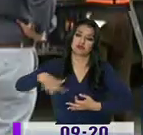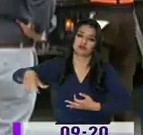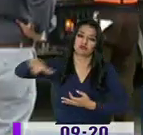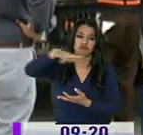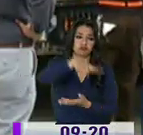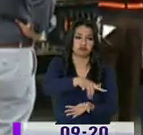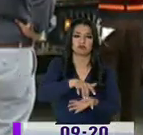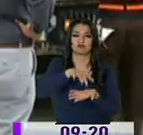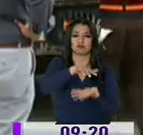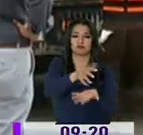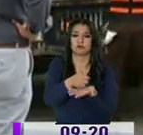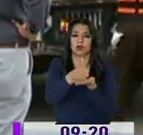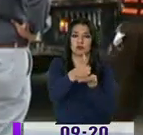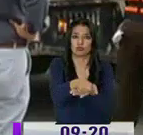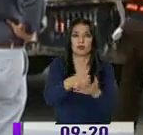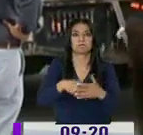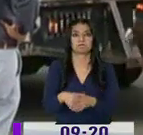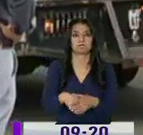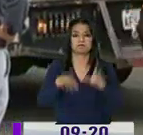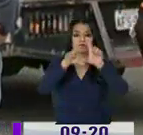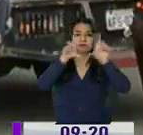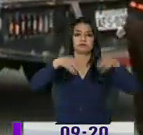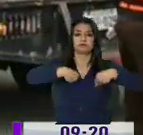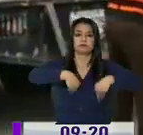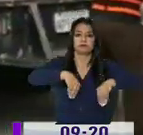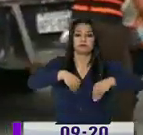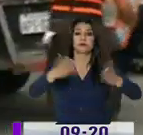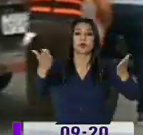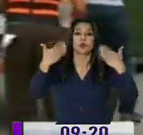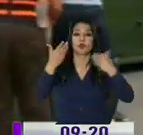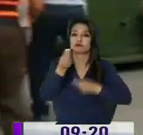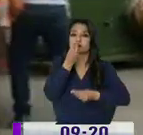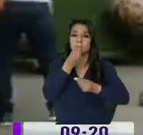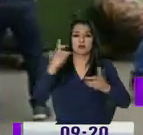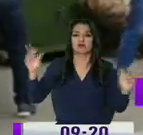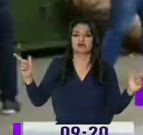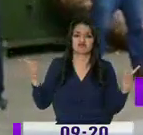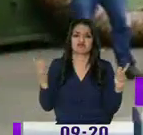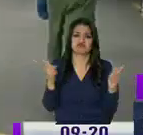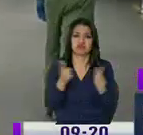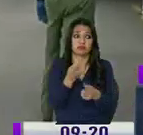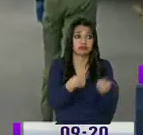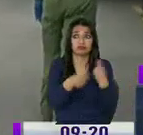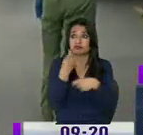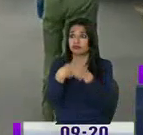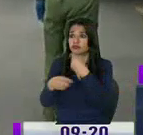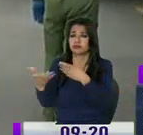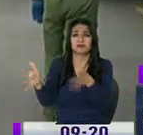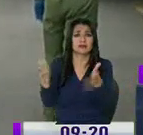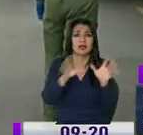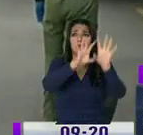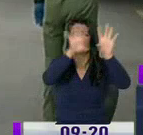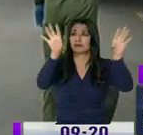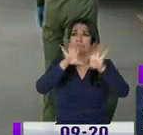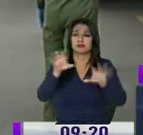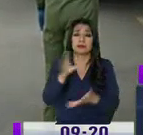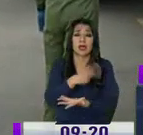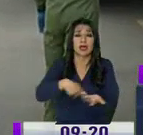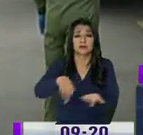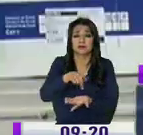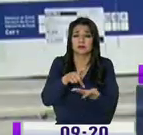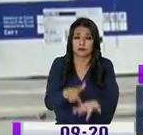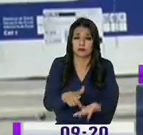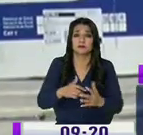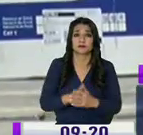una cadena de supermercados de Guayaquil que ya no tenía forma alguna de proveer las perchas de sus locales.